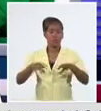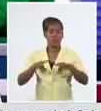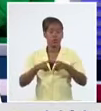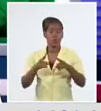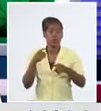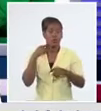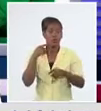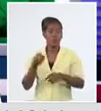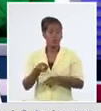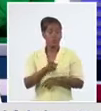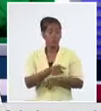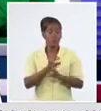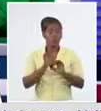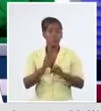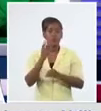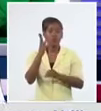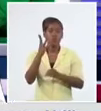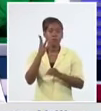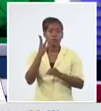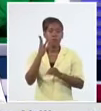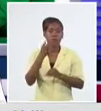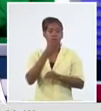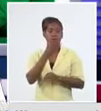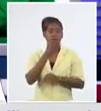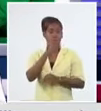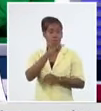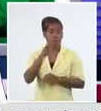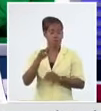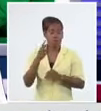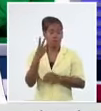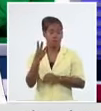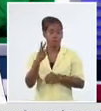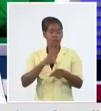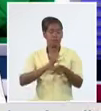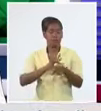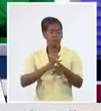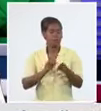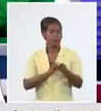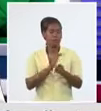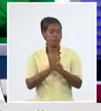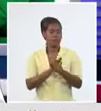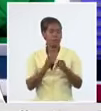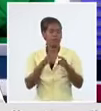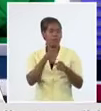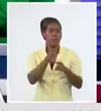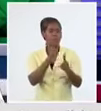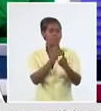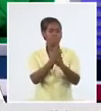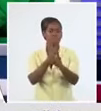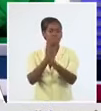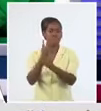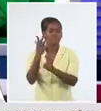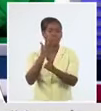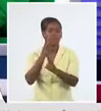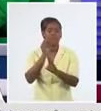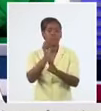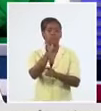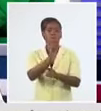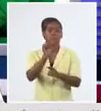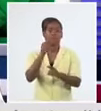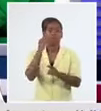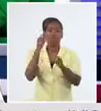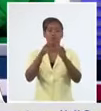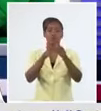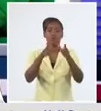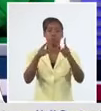adolescentes, ya en esos adolescentes el número de contactos que tenían esos adolescentes era elevado y todavía la pandemia no tenía